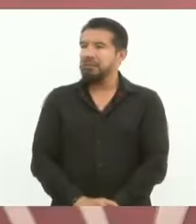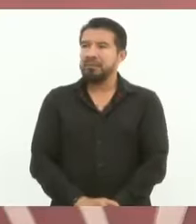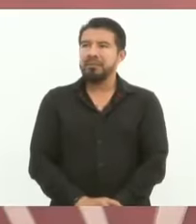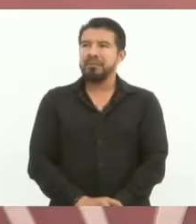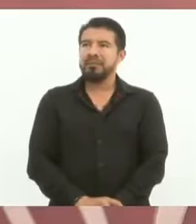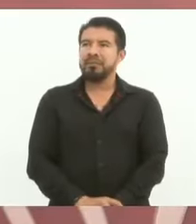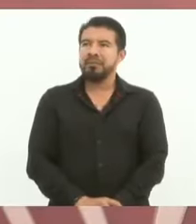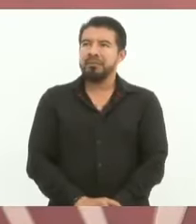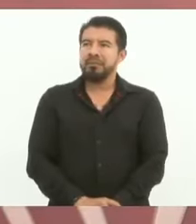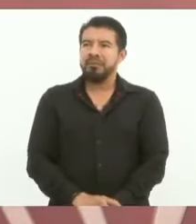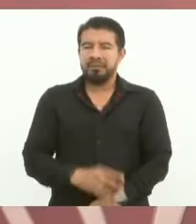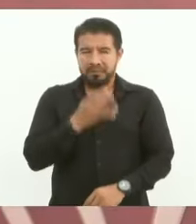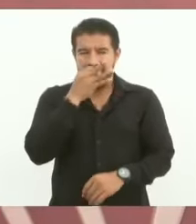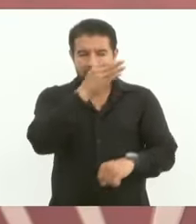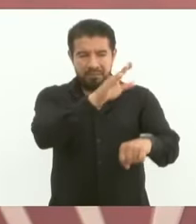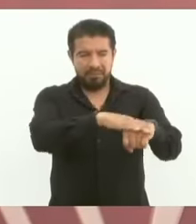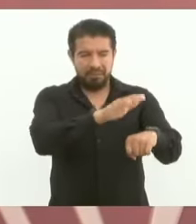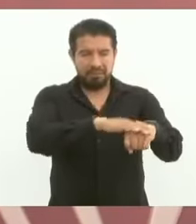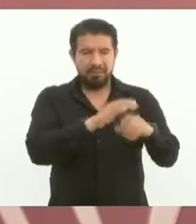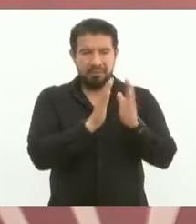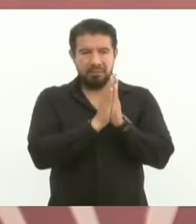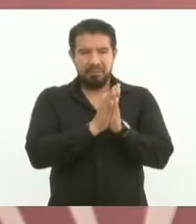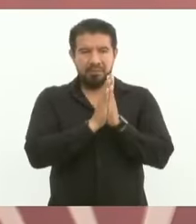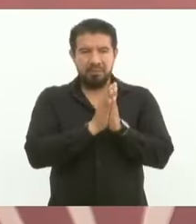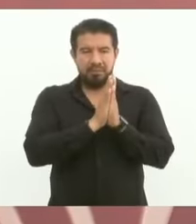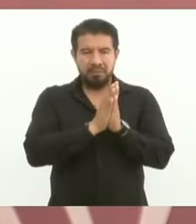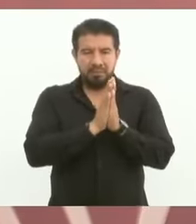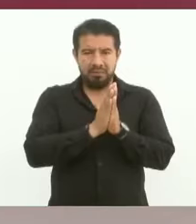Pero ya le notifican de que